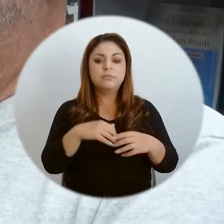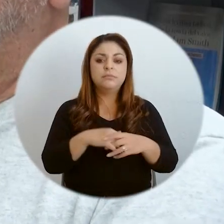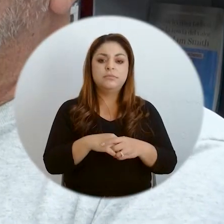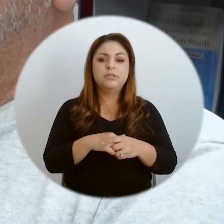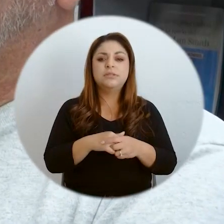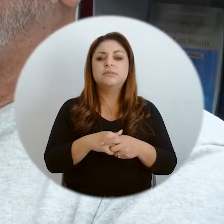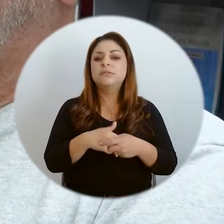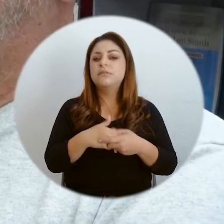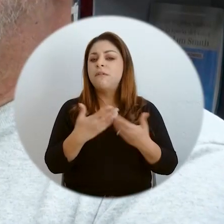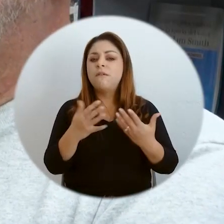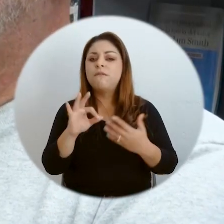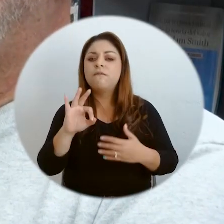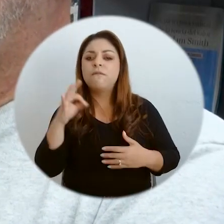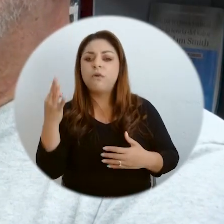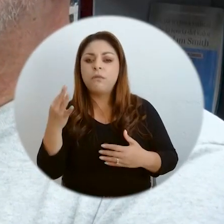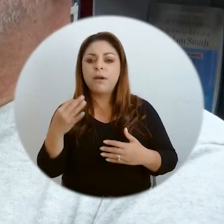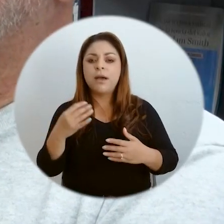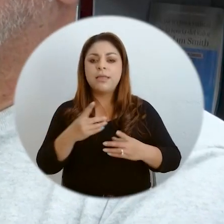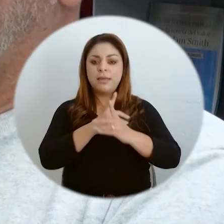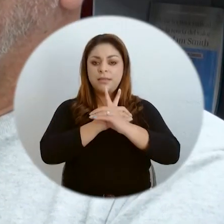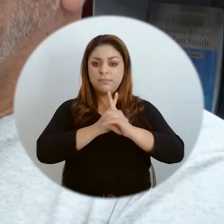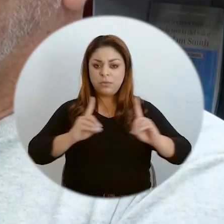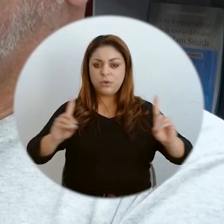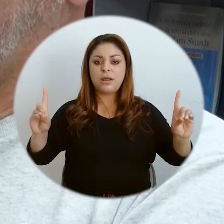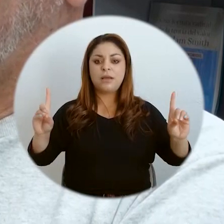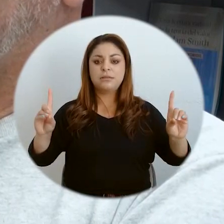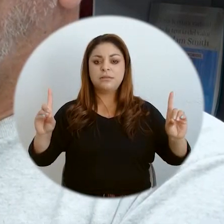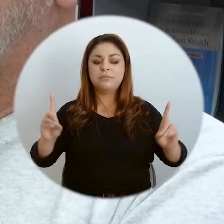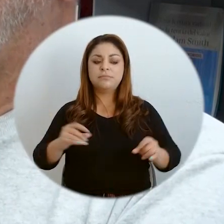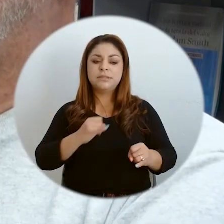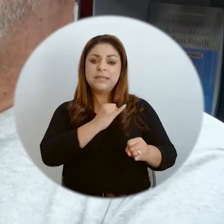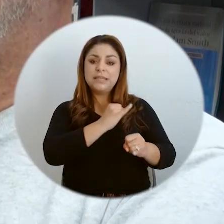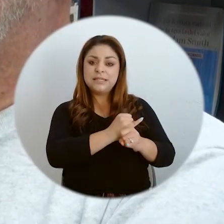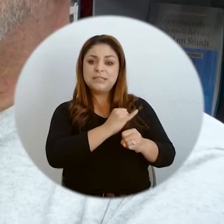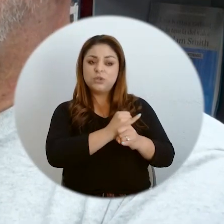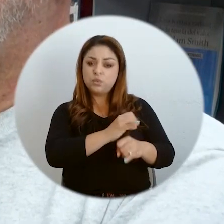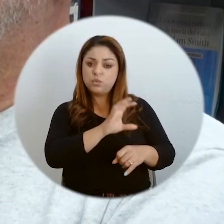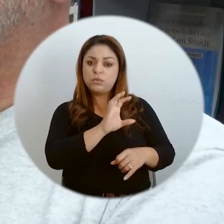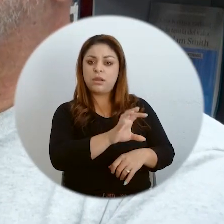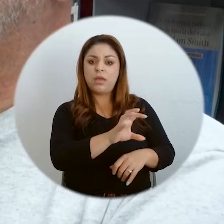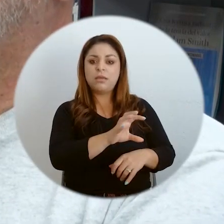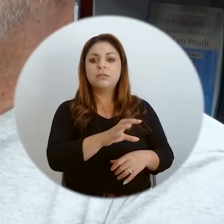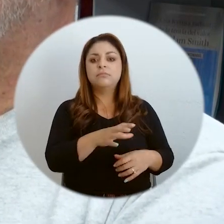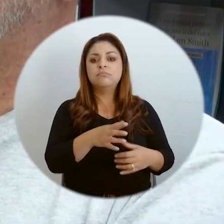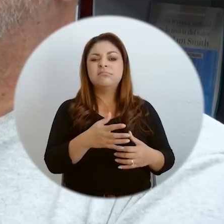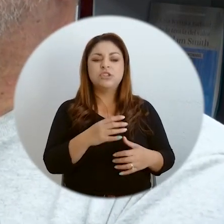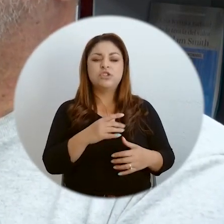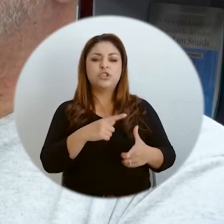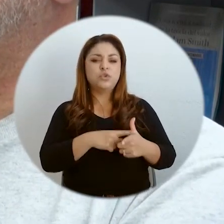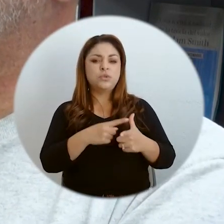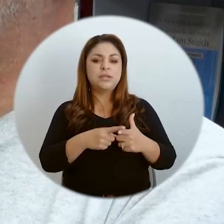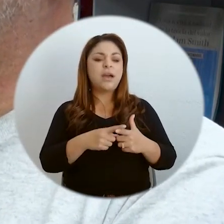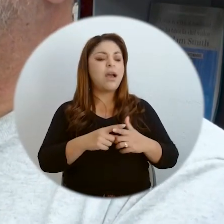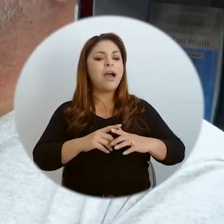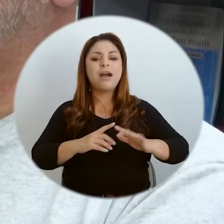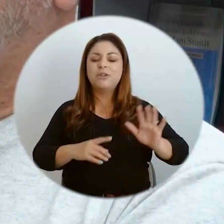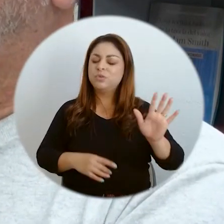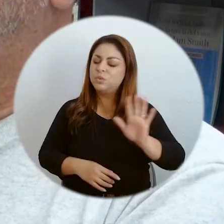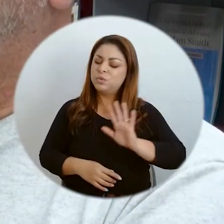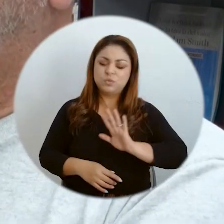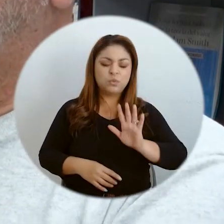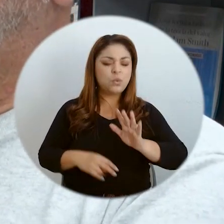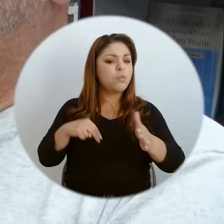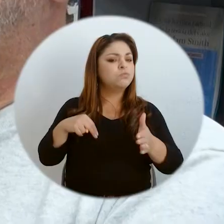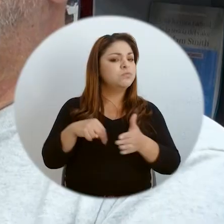usualmente los mecanismos de la democracia y la institucionalidad que respalda la democracia son vistos como un